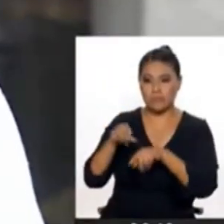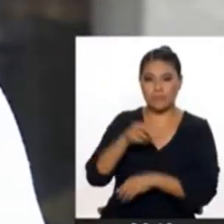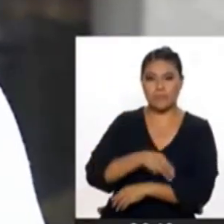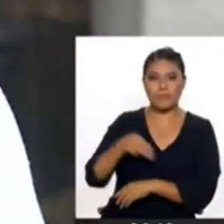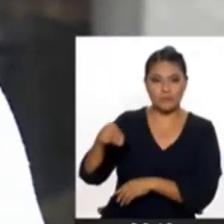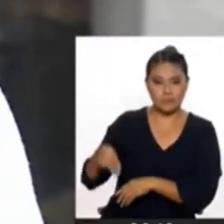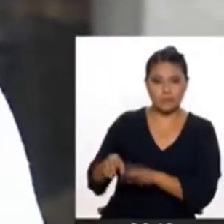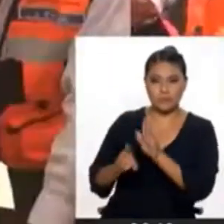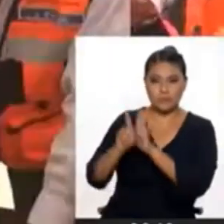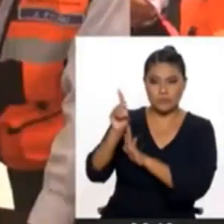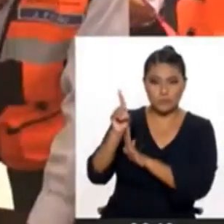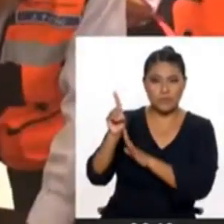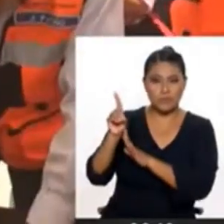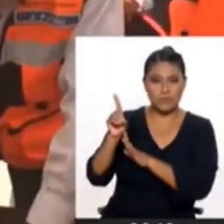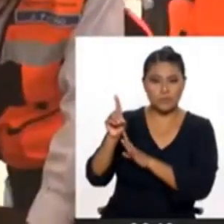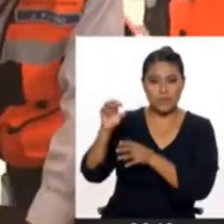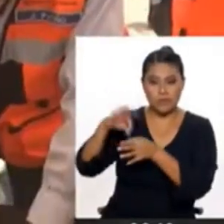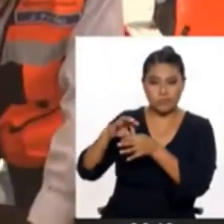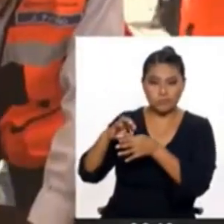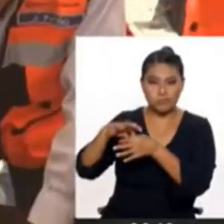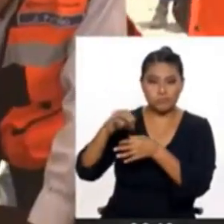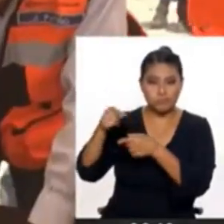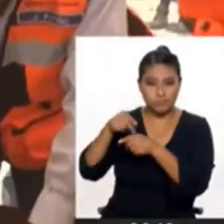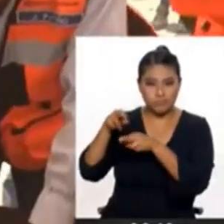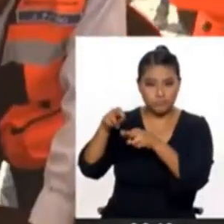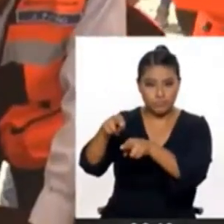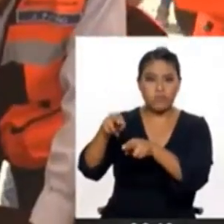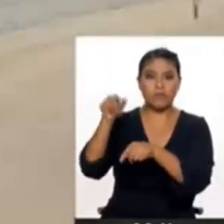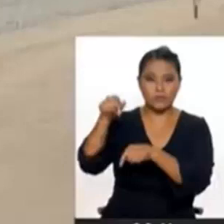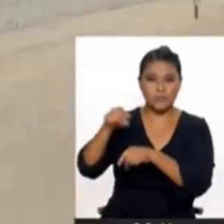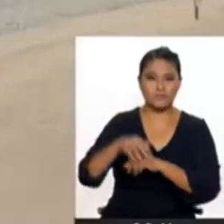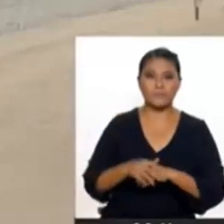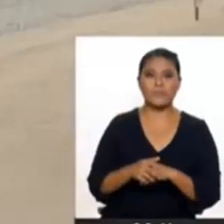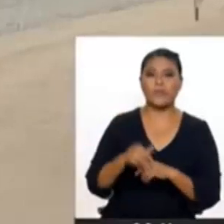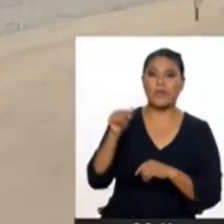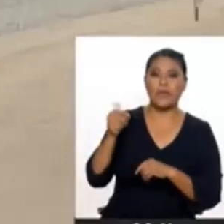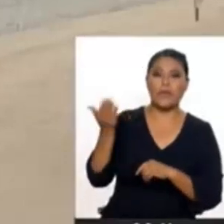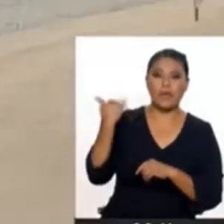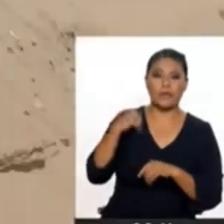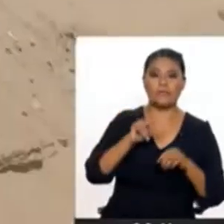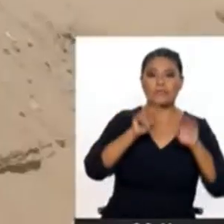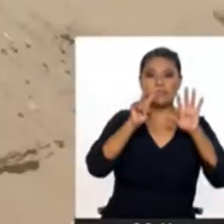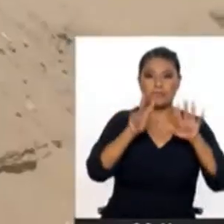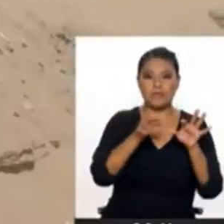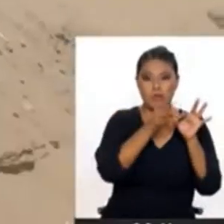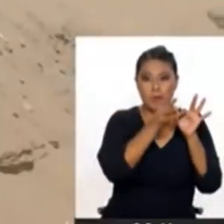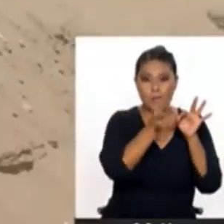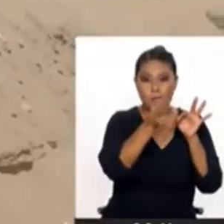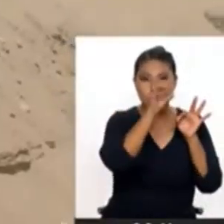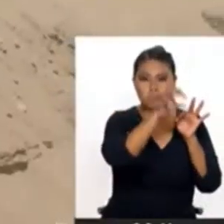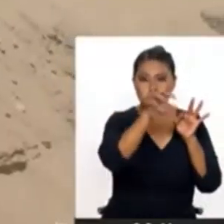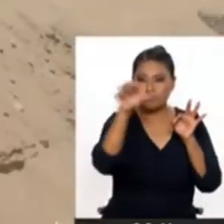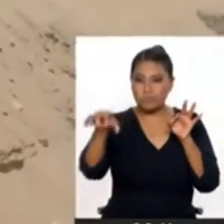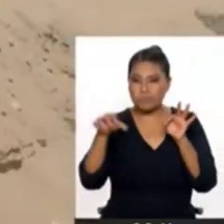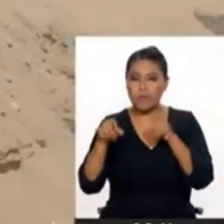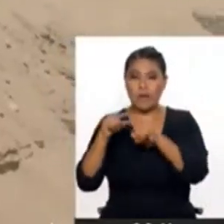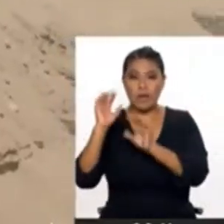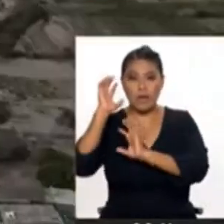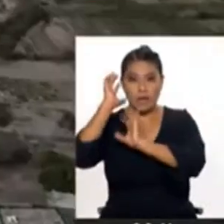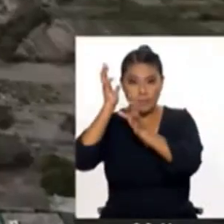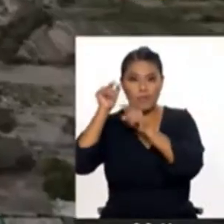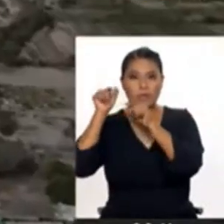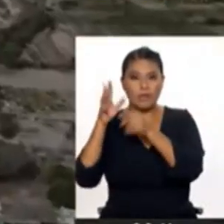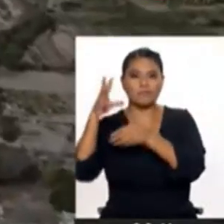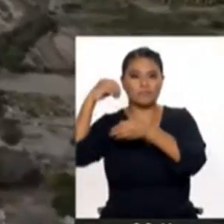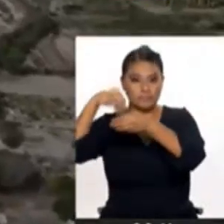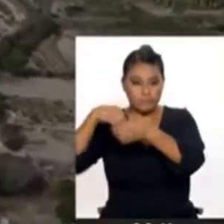desarrollo Agrario y riego las obras de prevención serán ejecutadas en más de siete regiones siendo una de ellas piura donde se